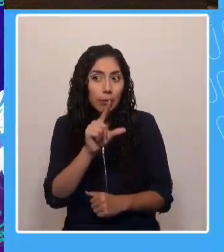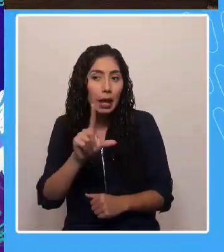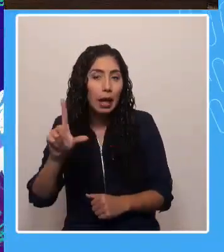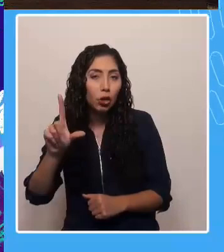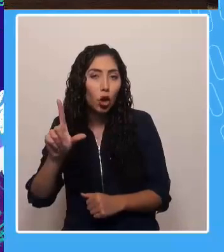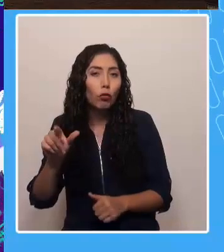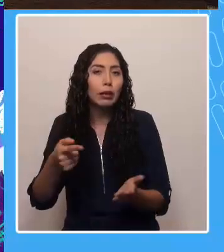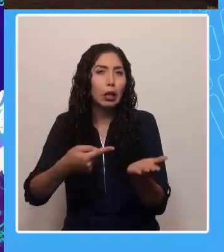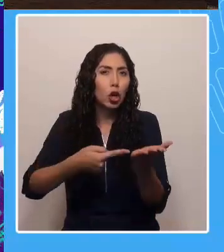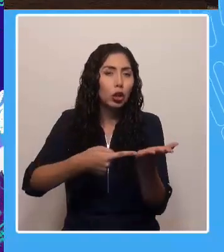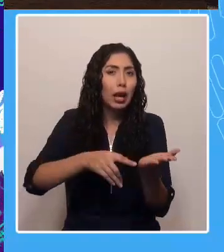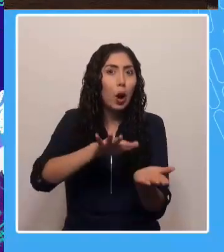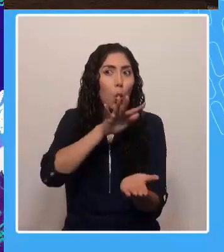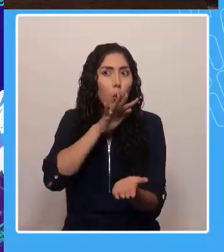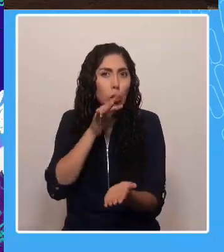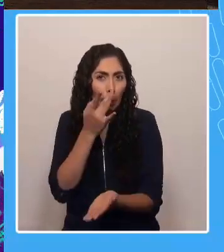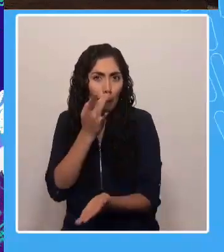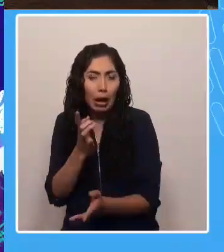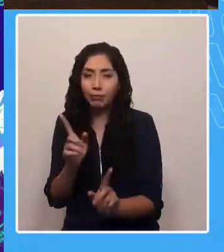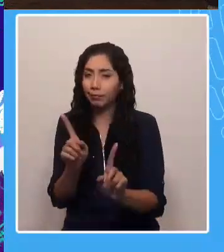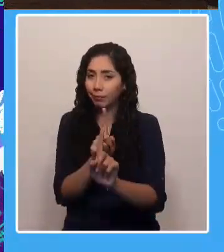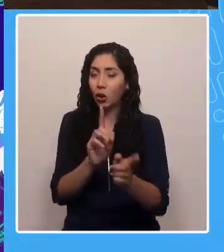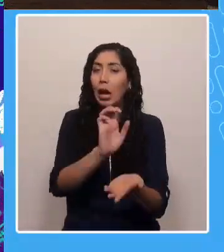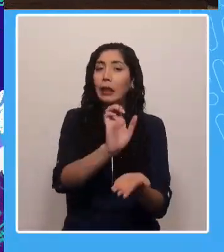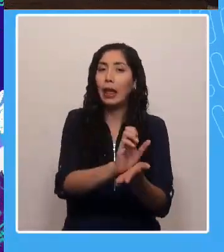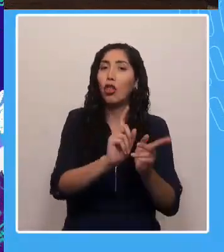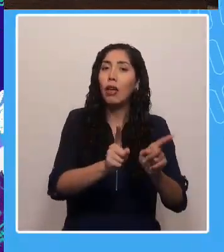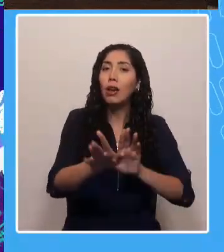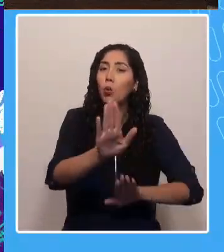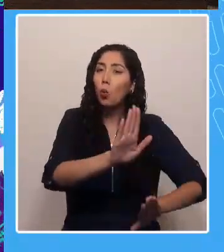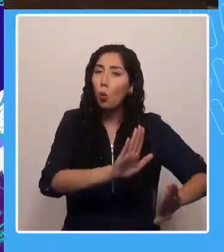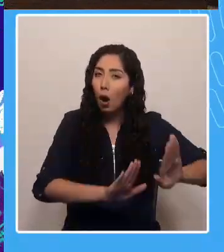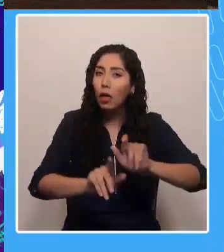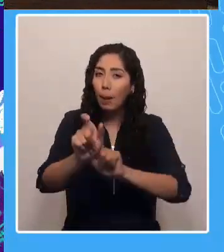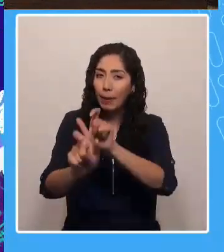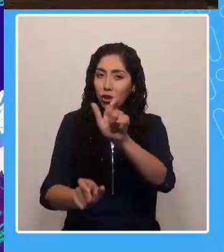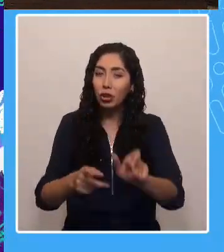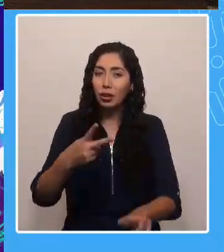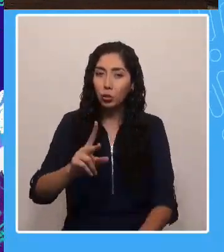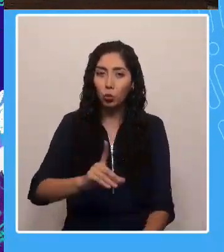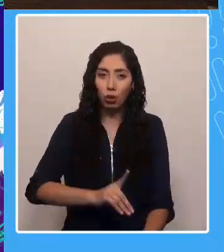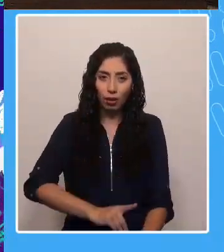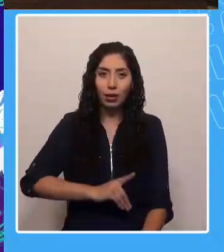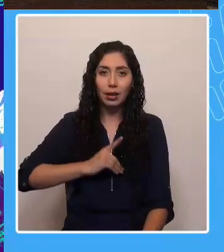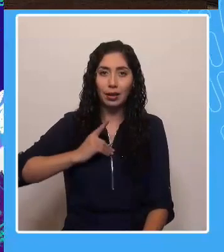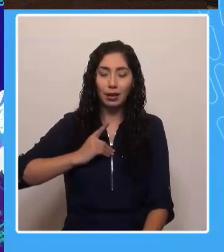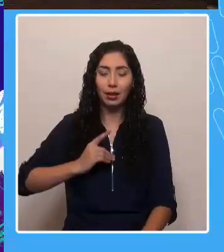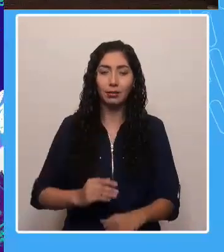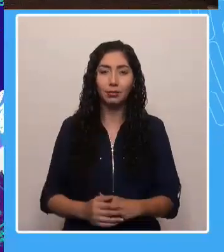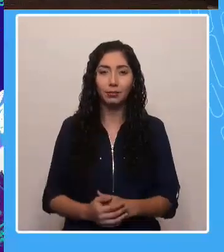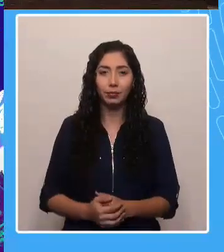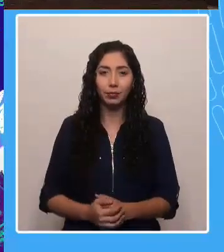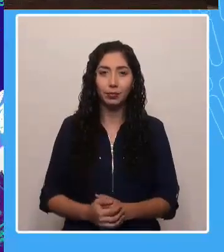tecnología, donde el Estado resguarde a las personas en su dignidad.